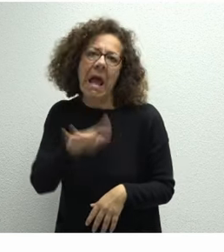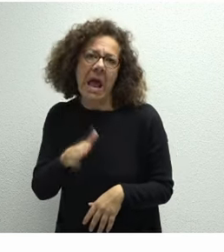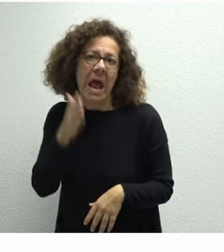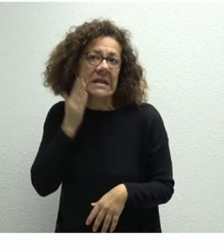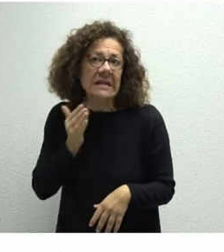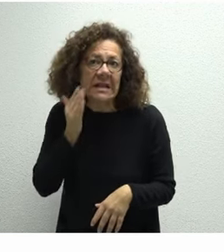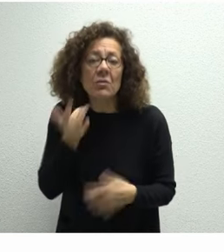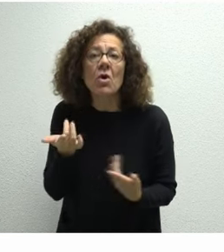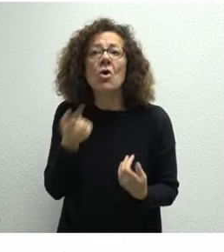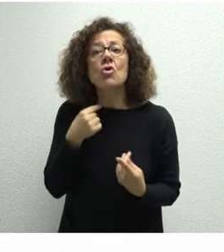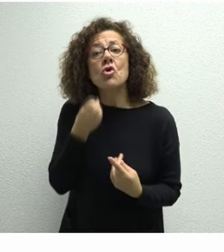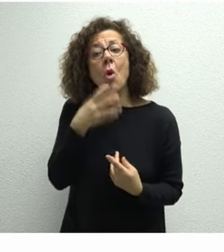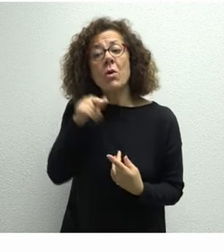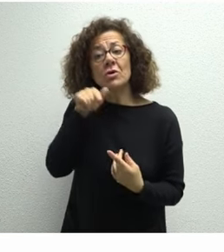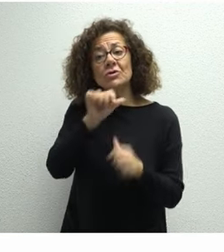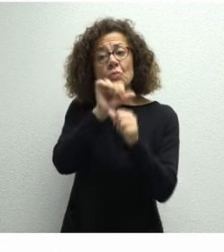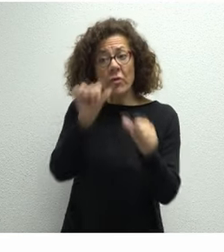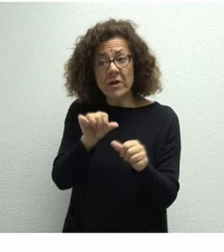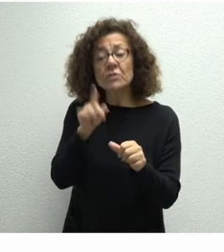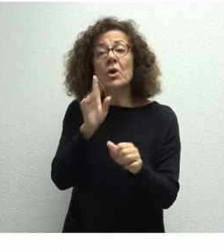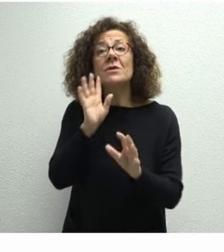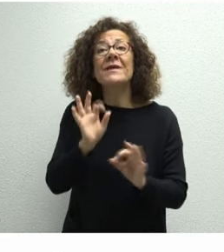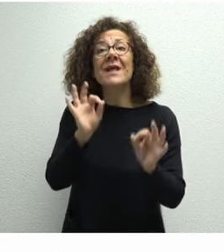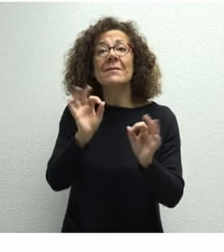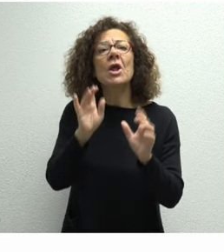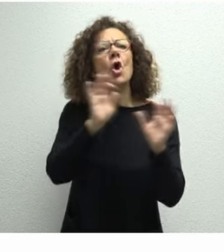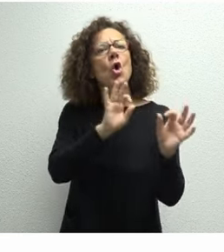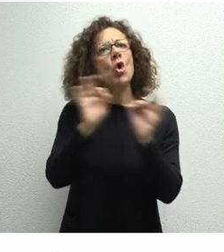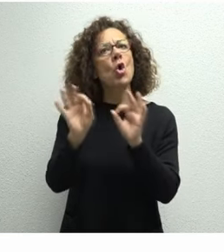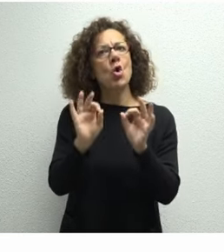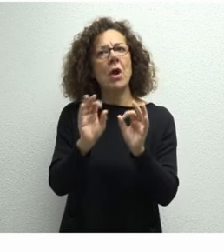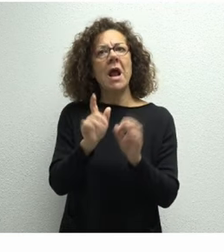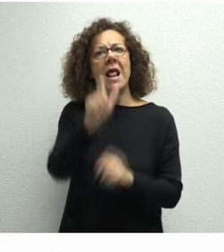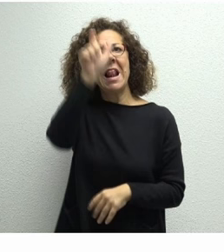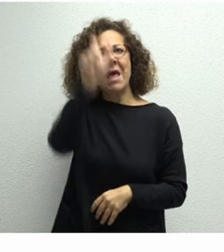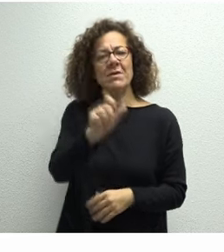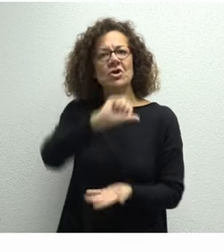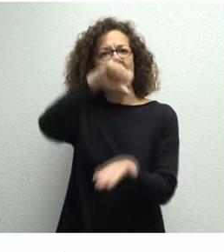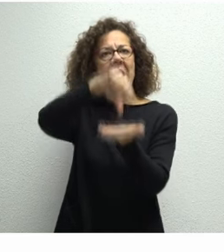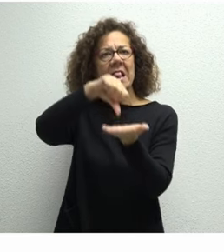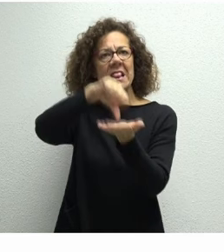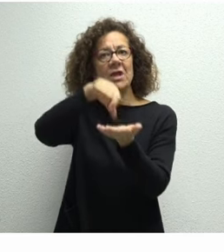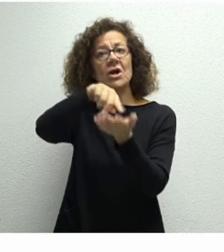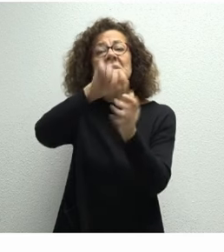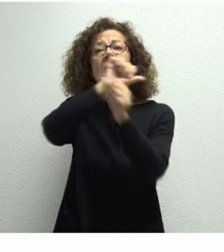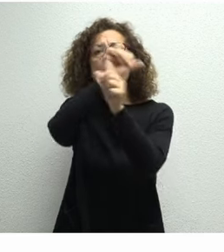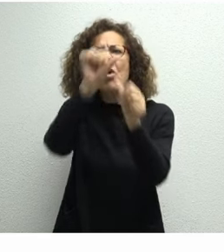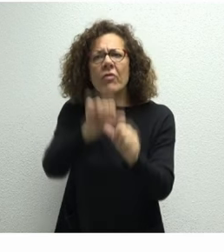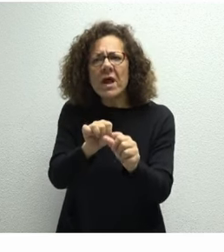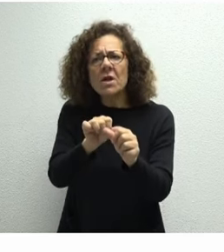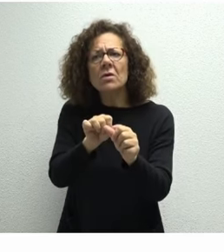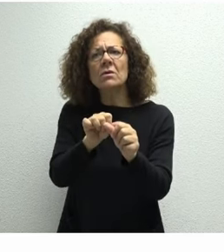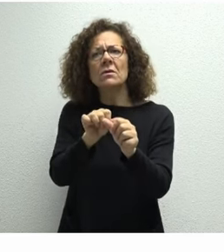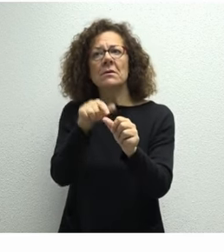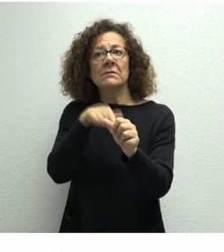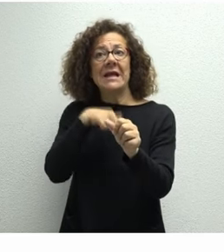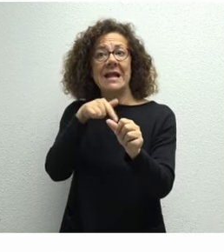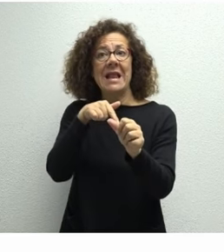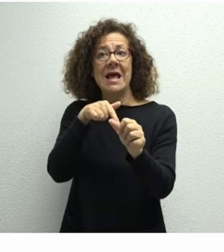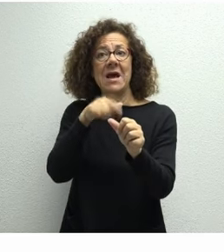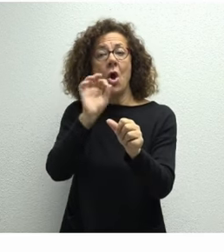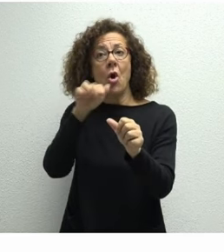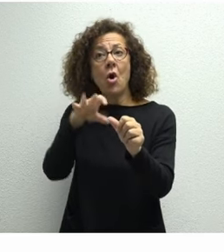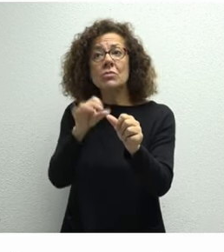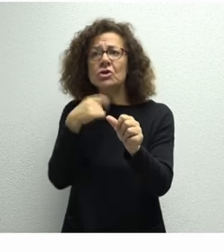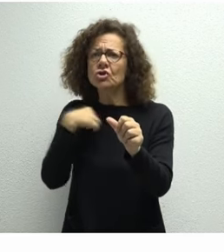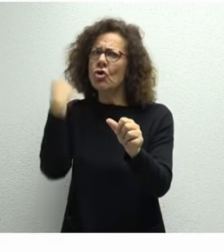Lo bueno que tienen pero sobre todo colocando realmente a la persona en el centro No ese modelo de derechos del Quality Rights de la OMS Creo que